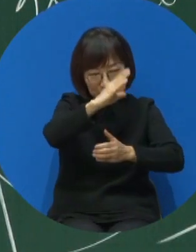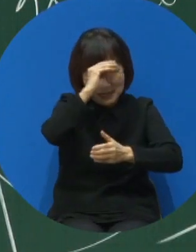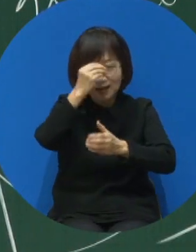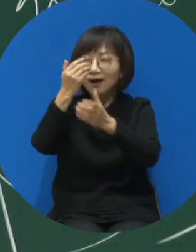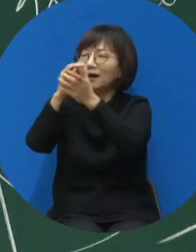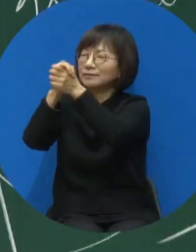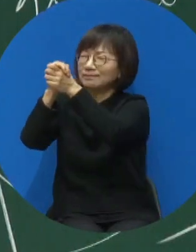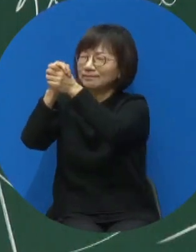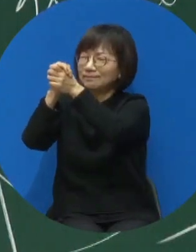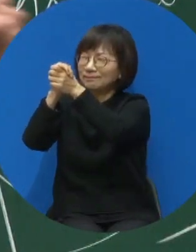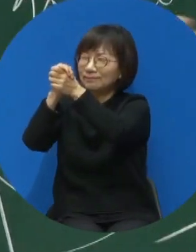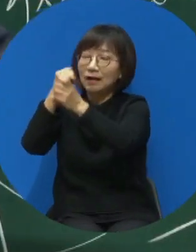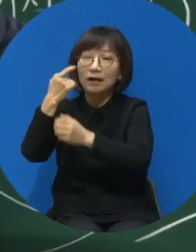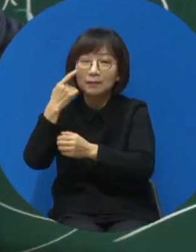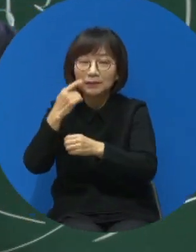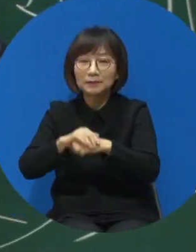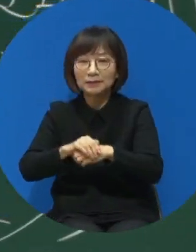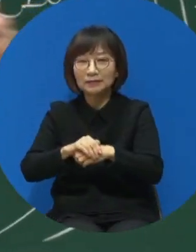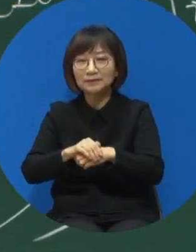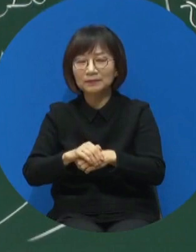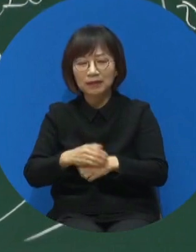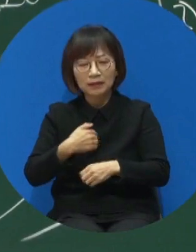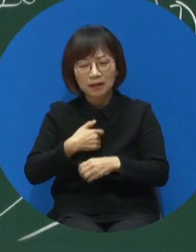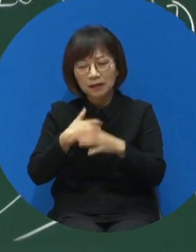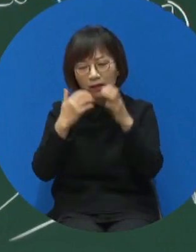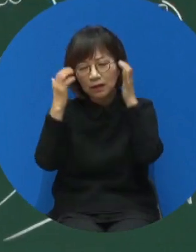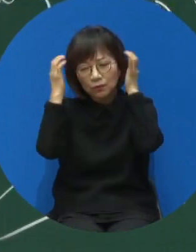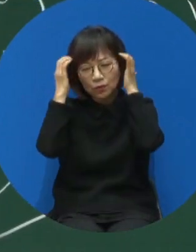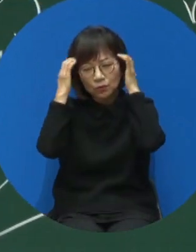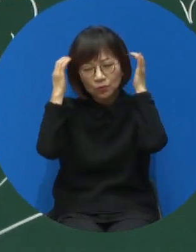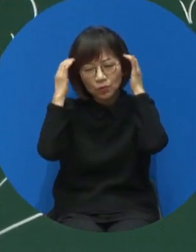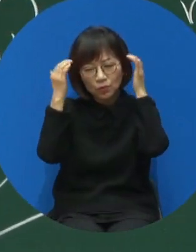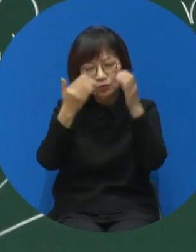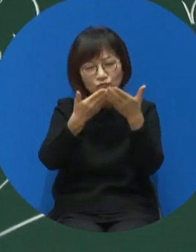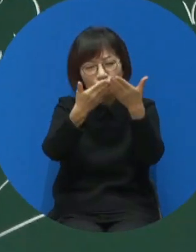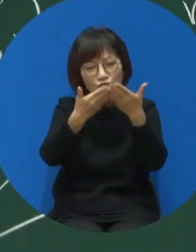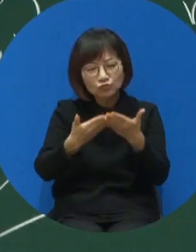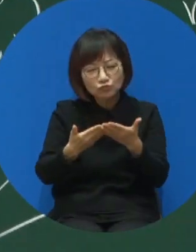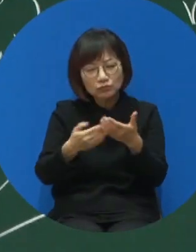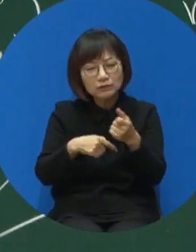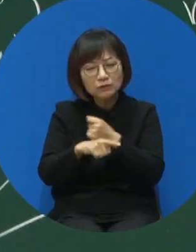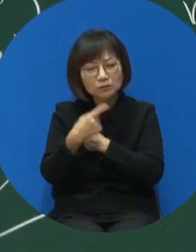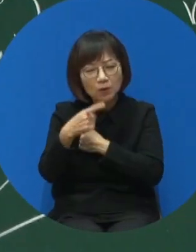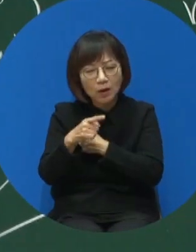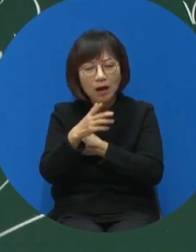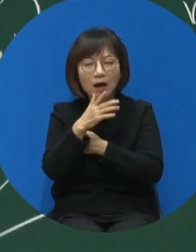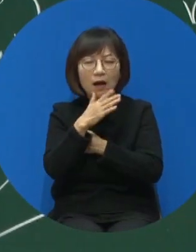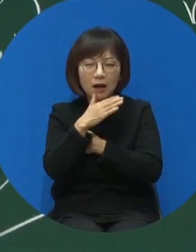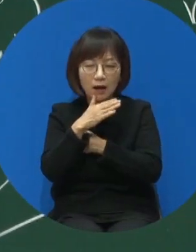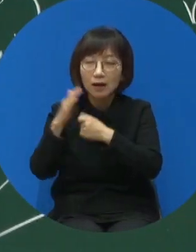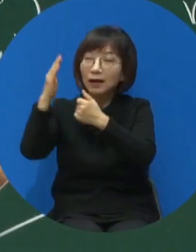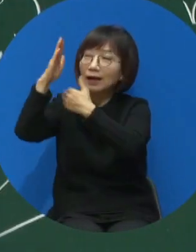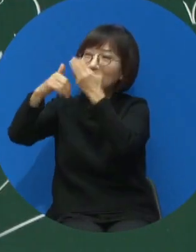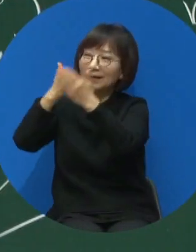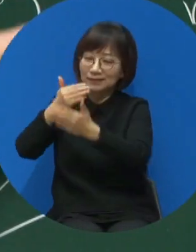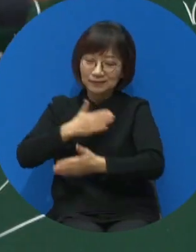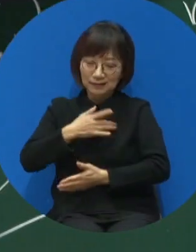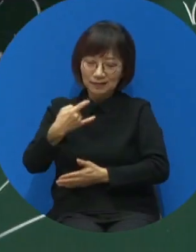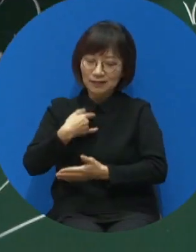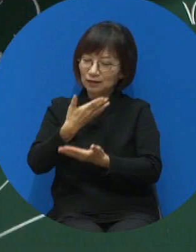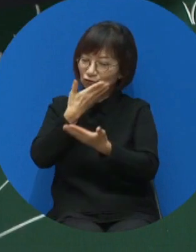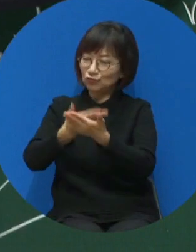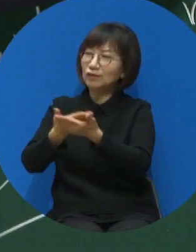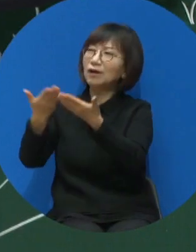por elegir en qué o quién mandando sam hanna animando a ella sumándose el sushi guía esta situación tengo